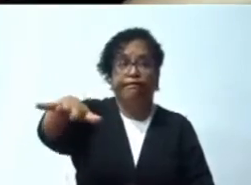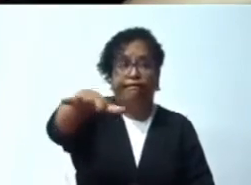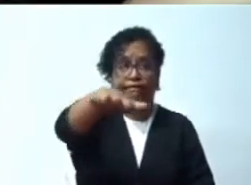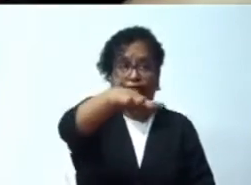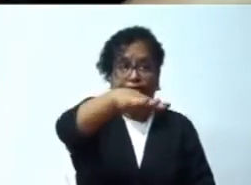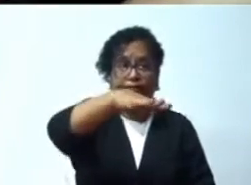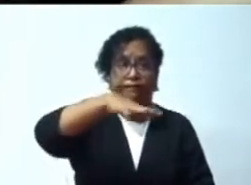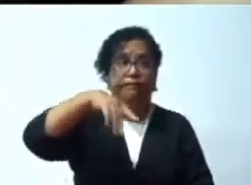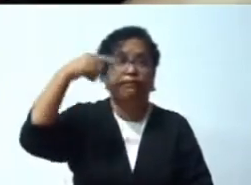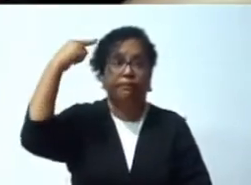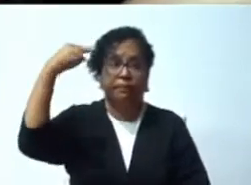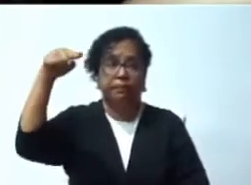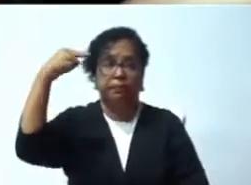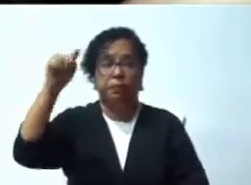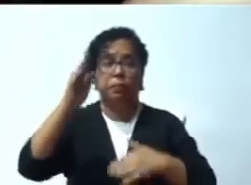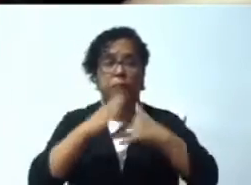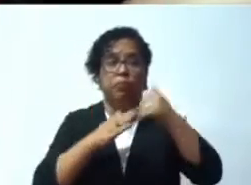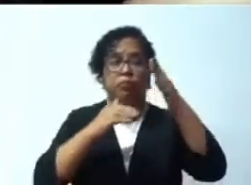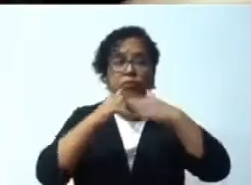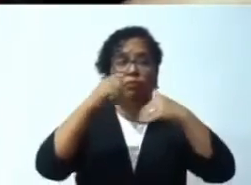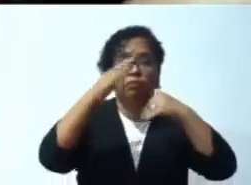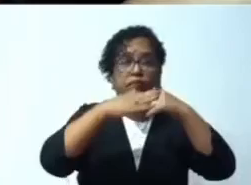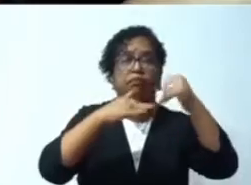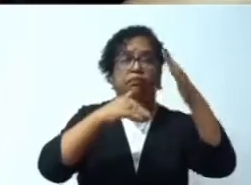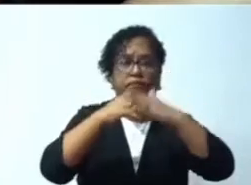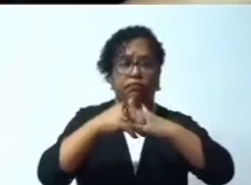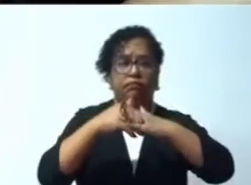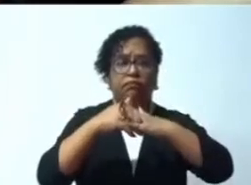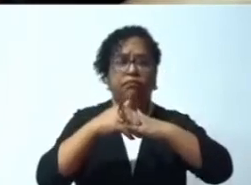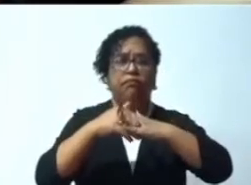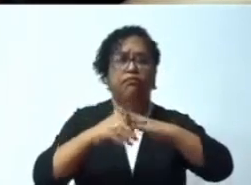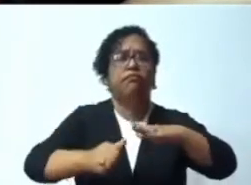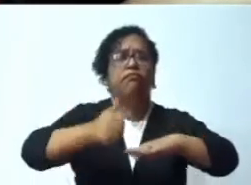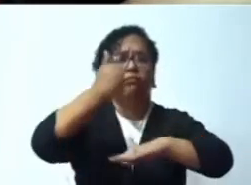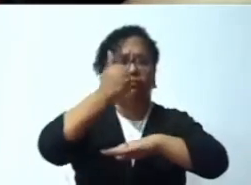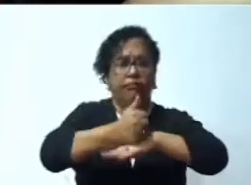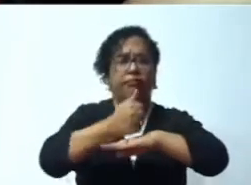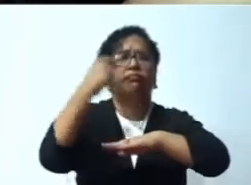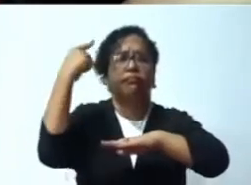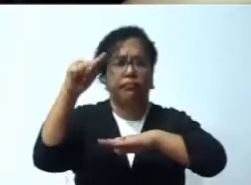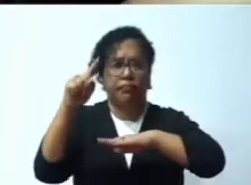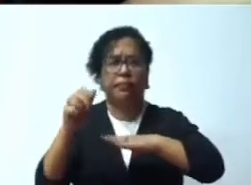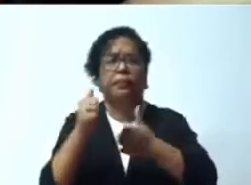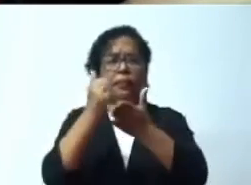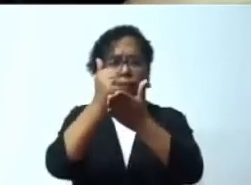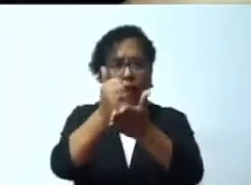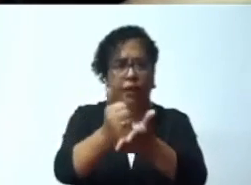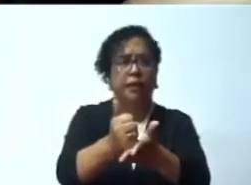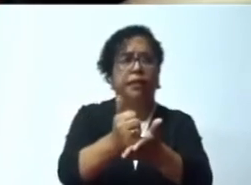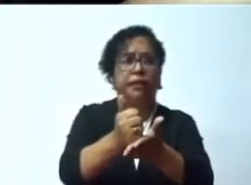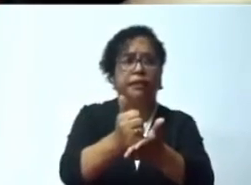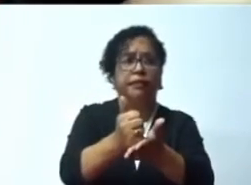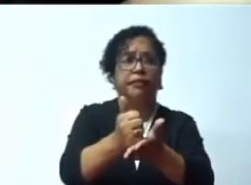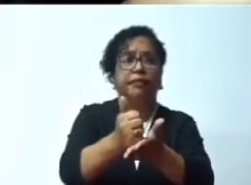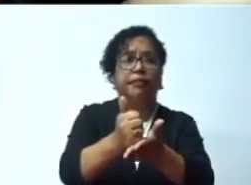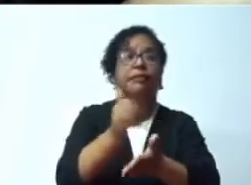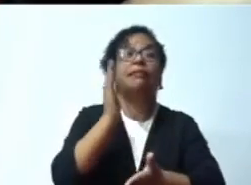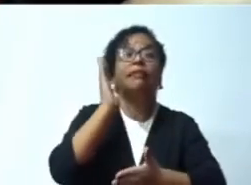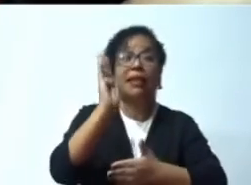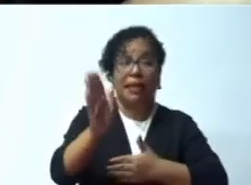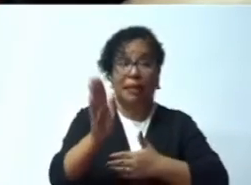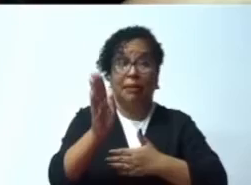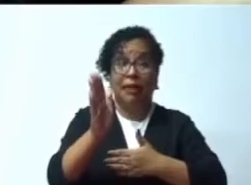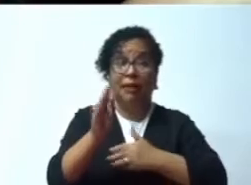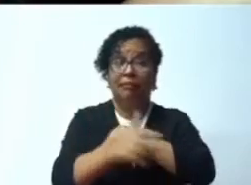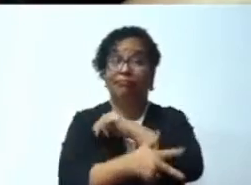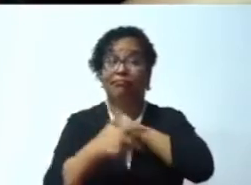social, se lo quieren robar. Tengo que decirlo así porque es un robo. Y yo no quiero que le manchen su nombre al